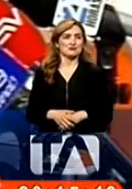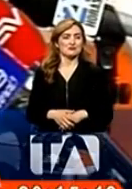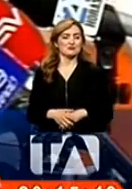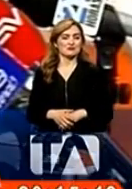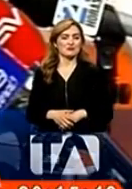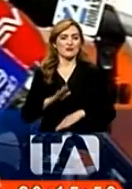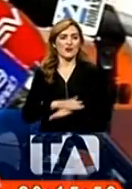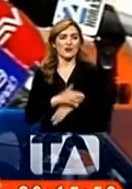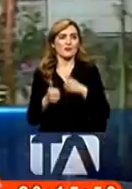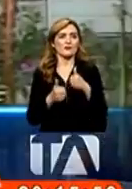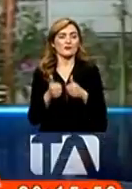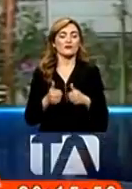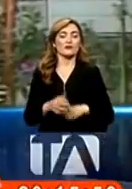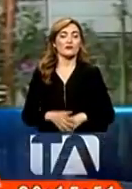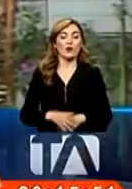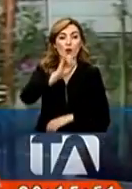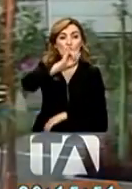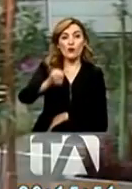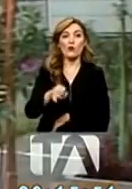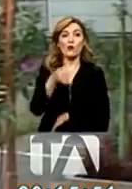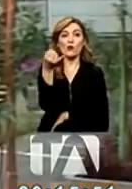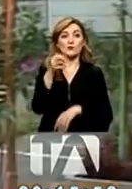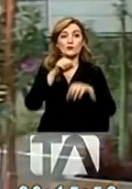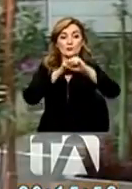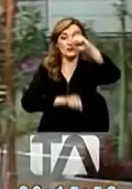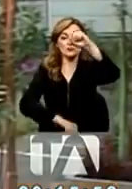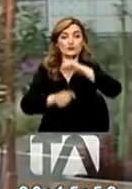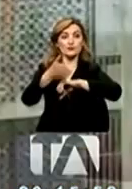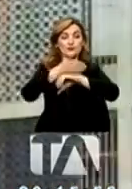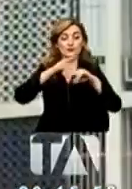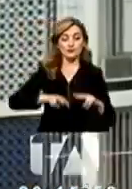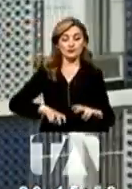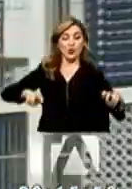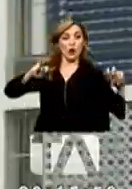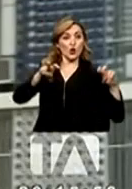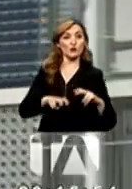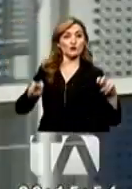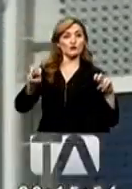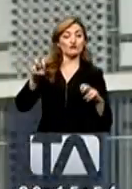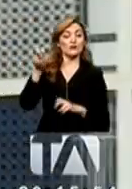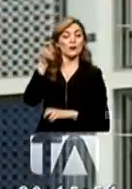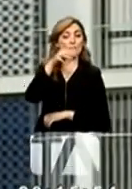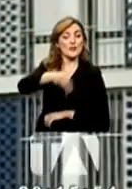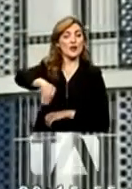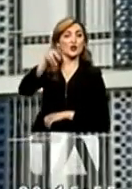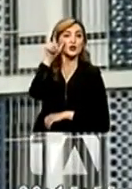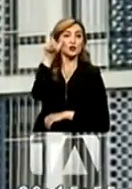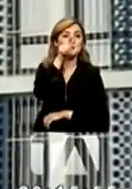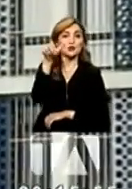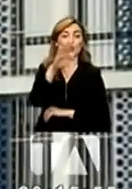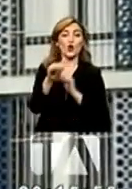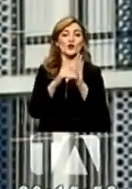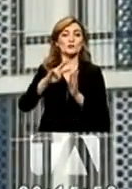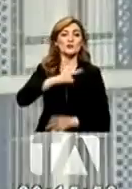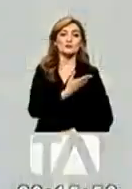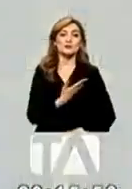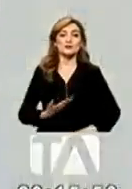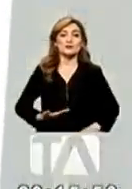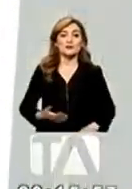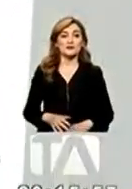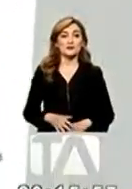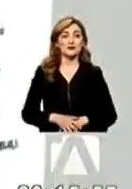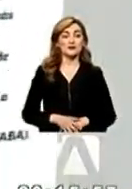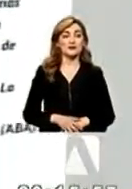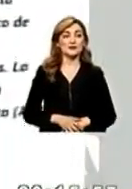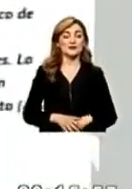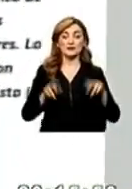no hay motivos para eso. El jueves se conoció también de la indagación previa que oficialmente abrió el miércoles la Fiscalía General del Estado. Y el portal